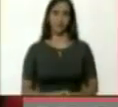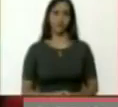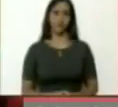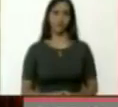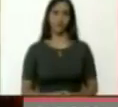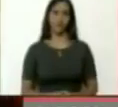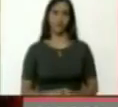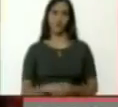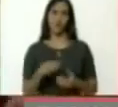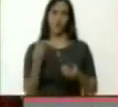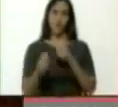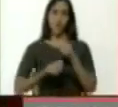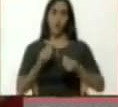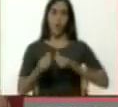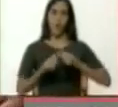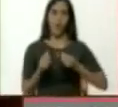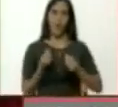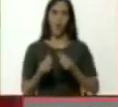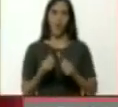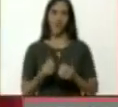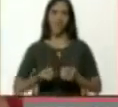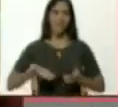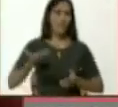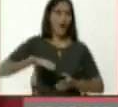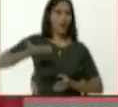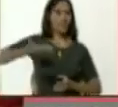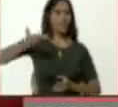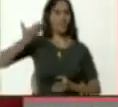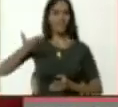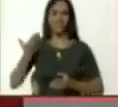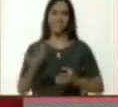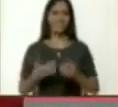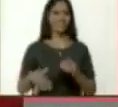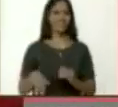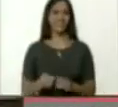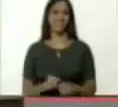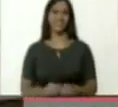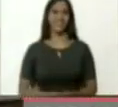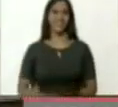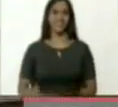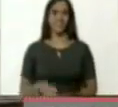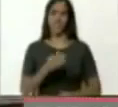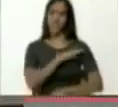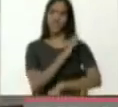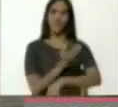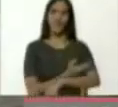¿Cómo se traduce? ¡Súbele, súbele a la música! ¡Súbele a la música! Sabe que es fuerte, ¿no?